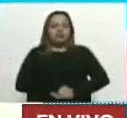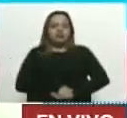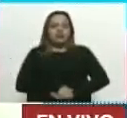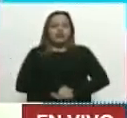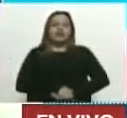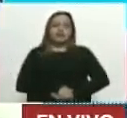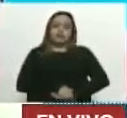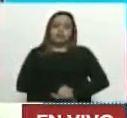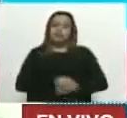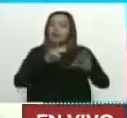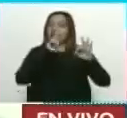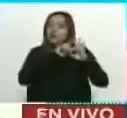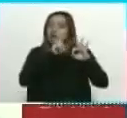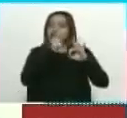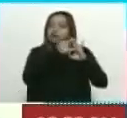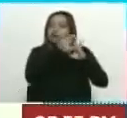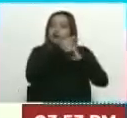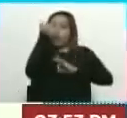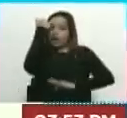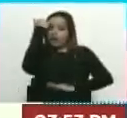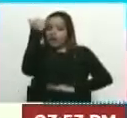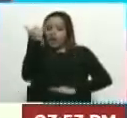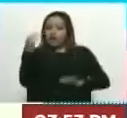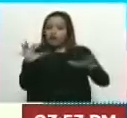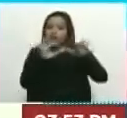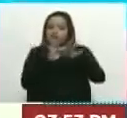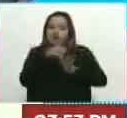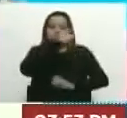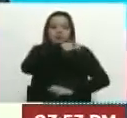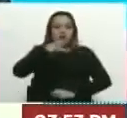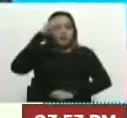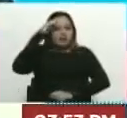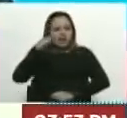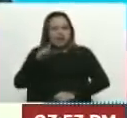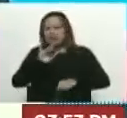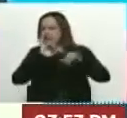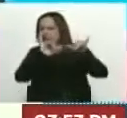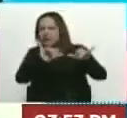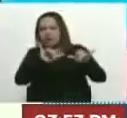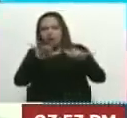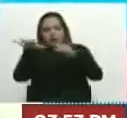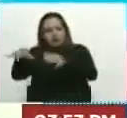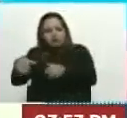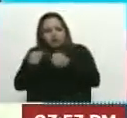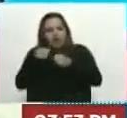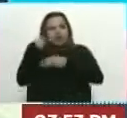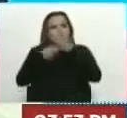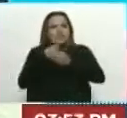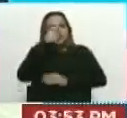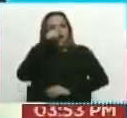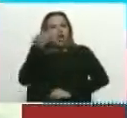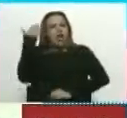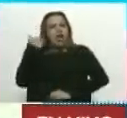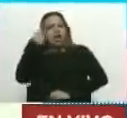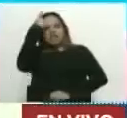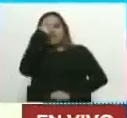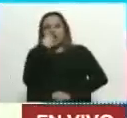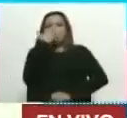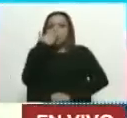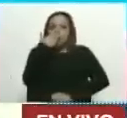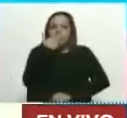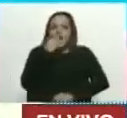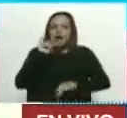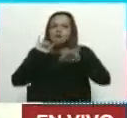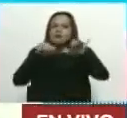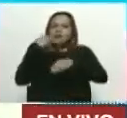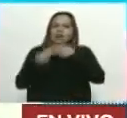ese concepto de la Unión Cívico-Militar, que no es otro sino el mismo tomado por Ezequiel Zamora, el mismo